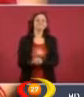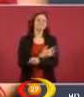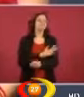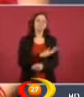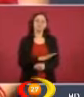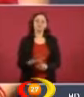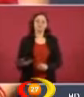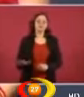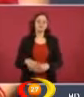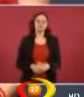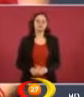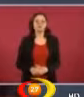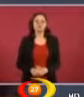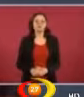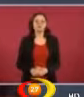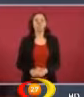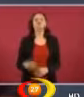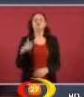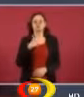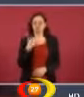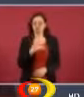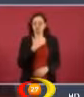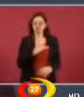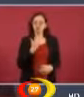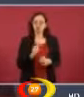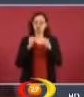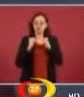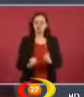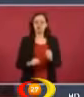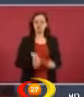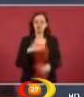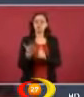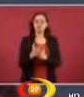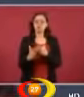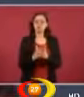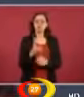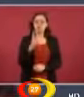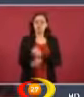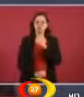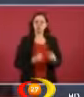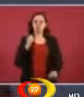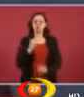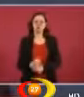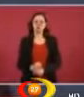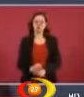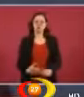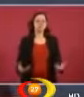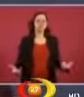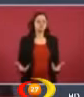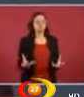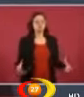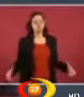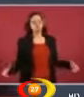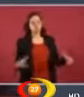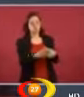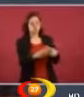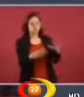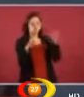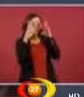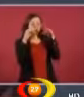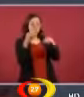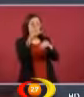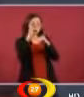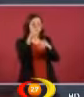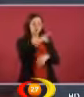de que cuando cumplamos dos años de gobierno los conservadores ya no podrán